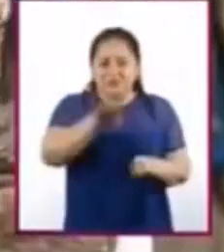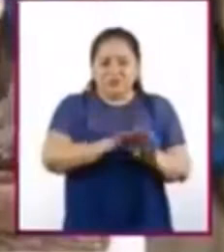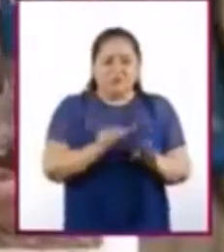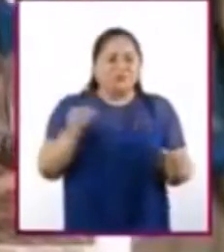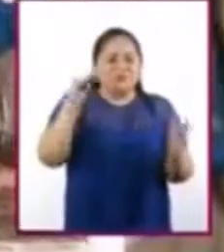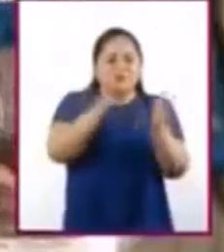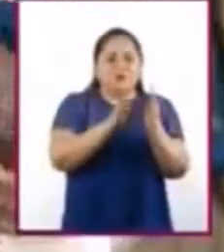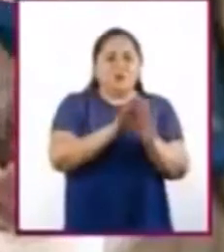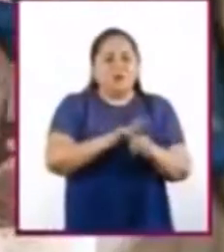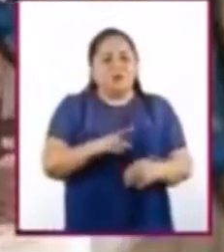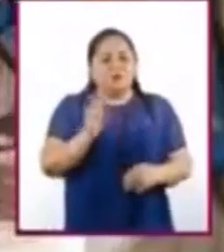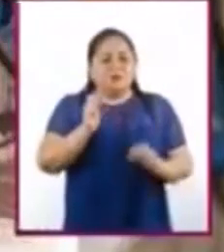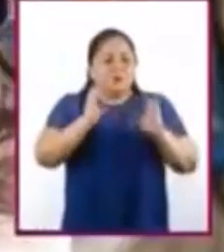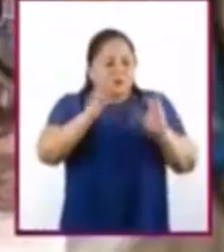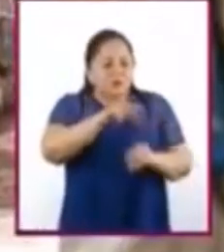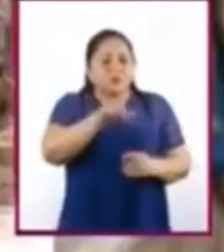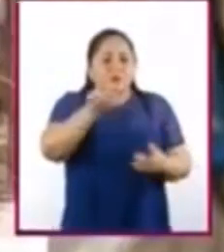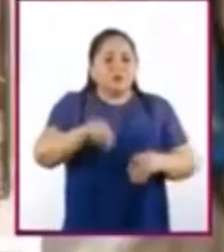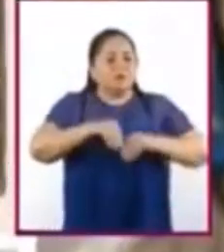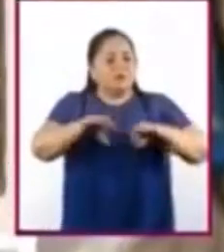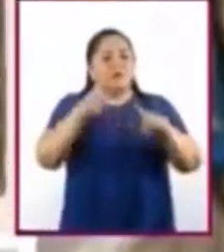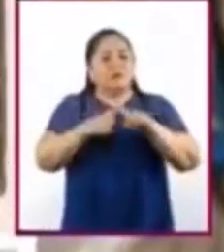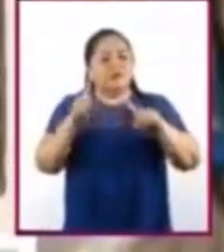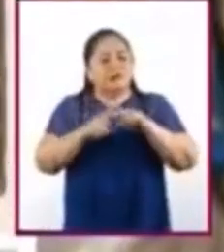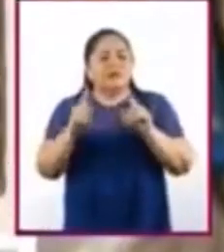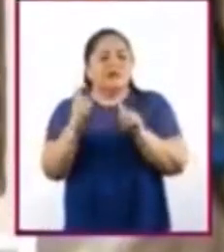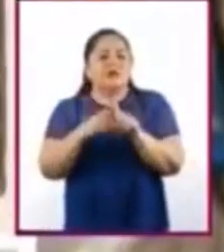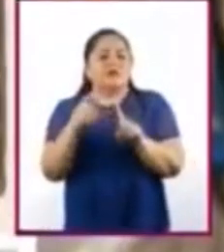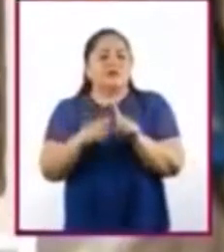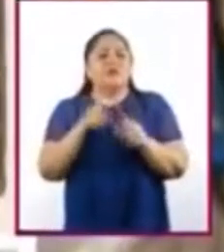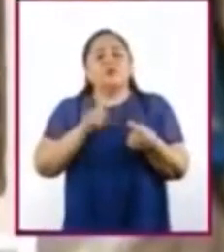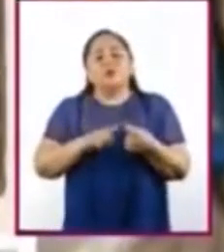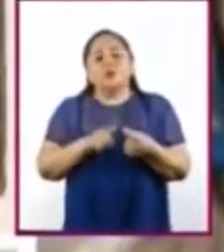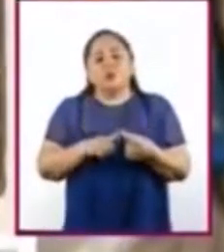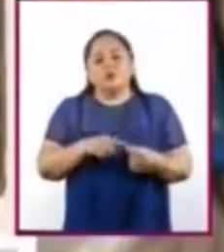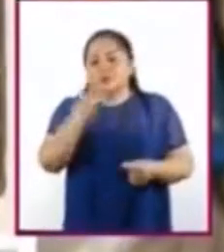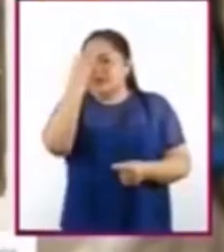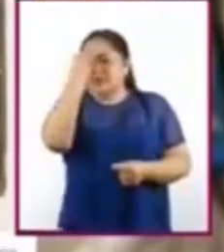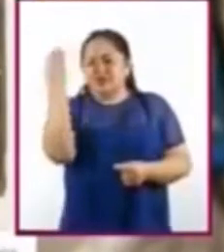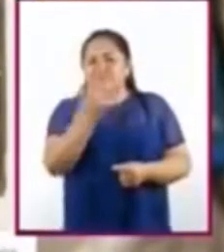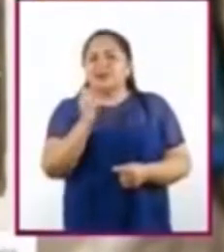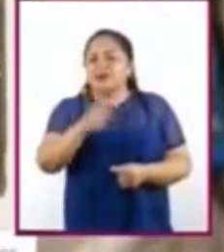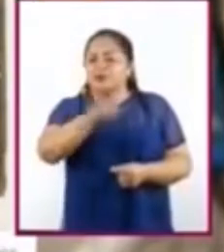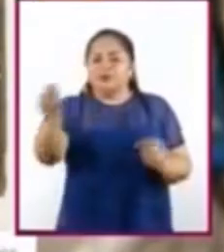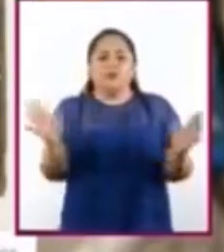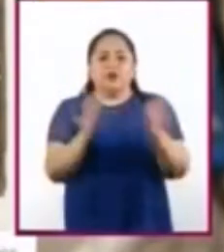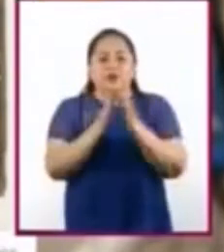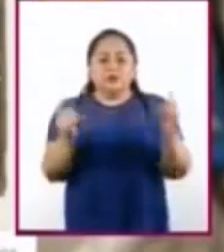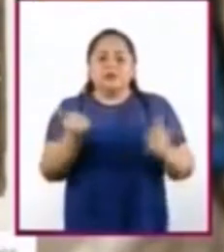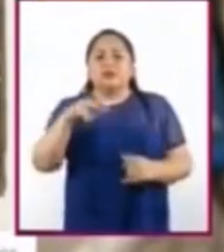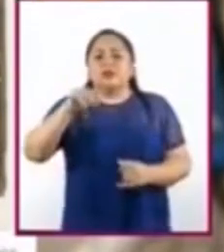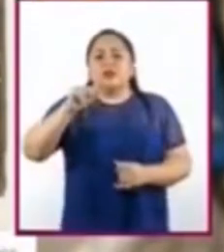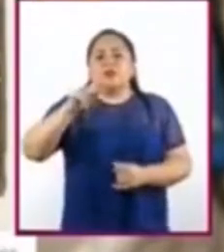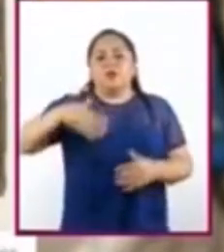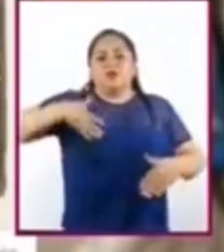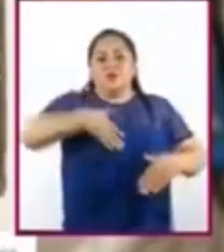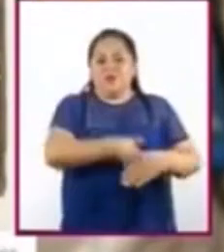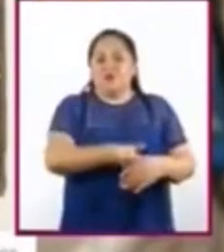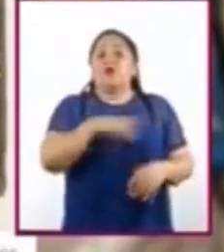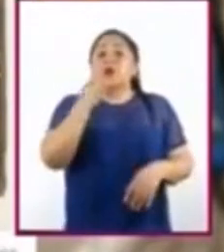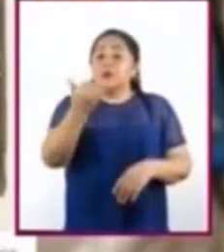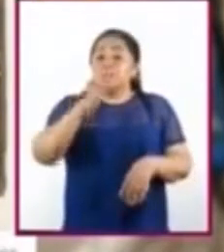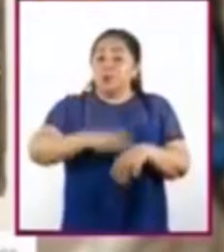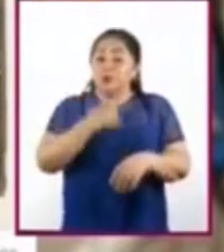postura conservadora y publicó diversas caricaturas donde ridiculizó a los franceses y a Napoleón, por lo